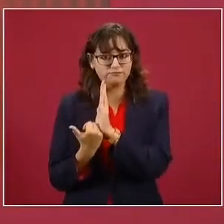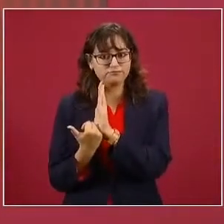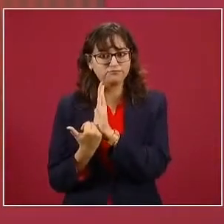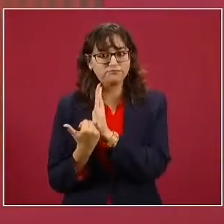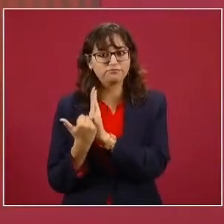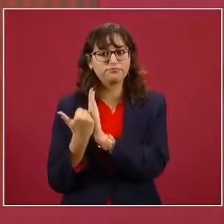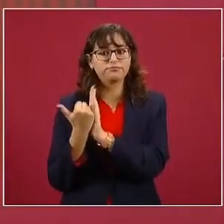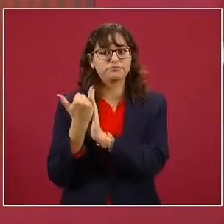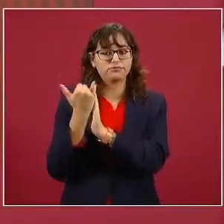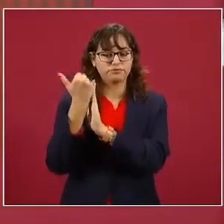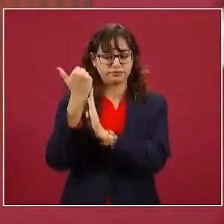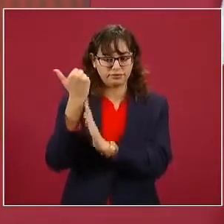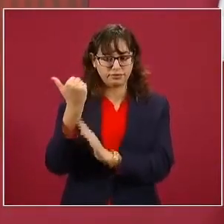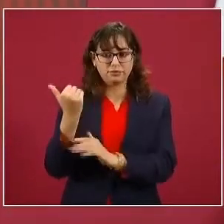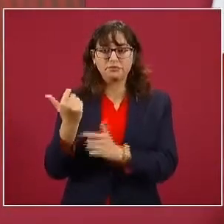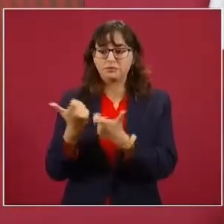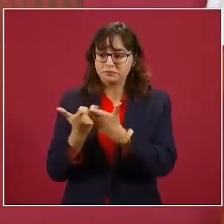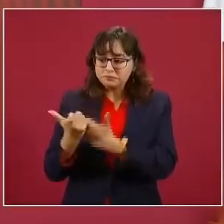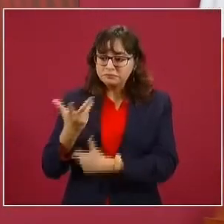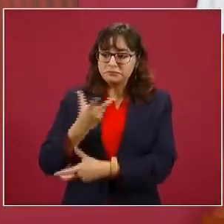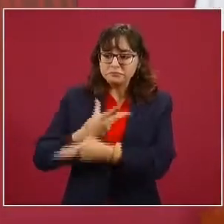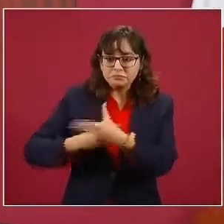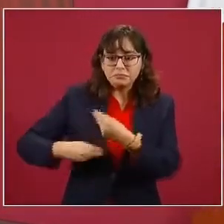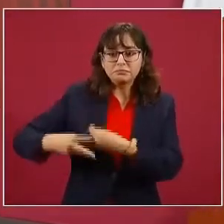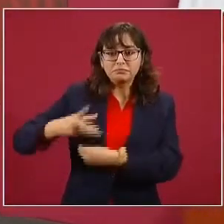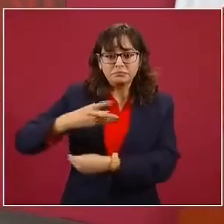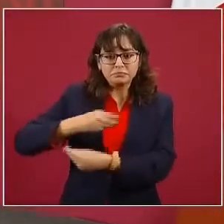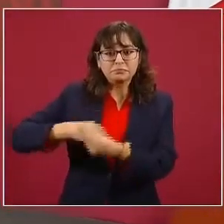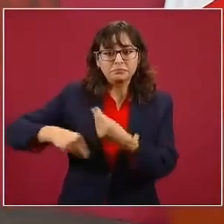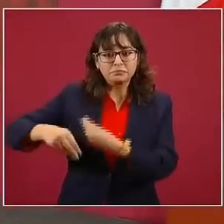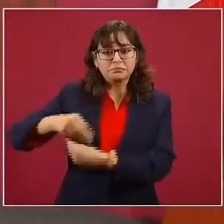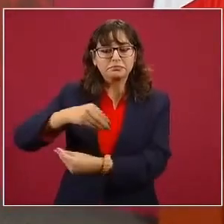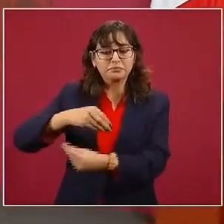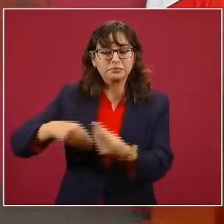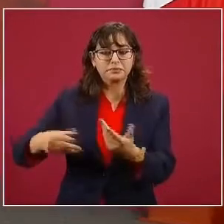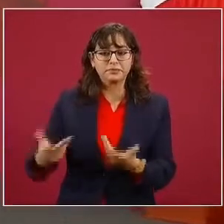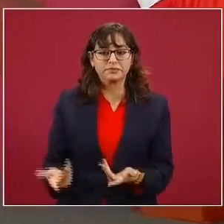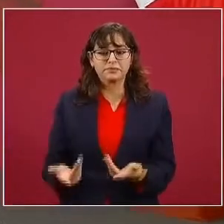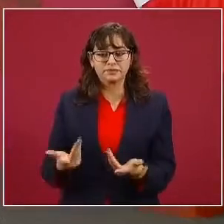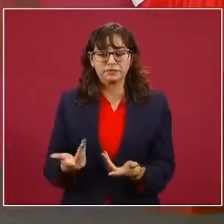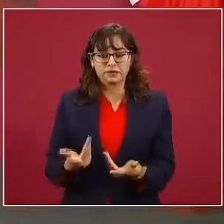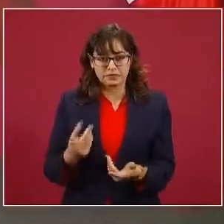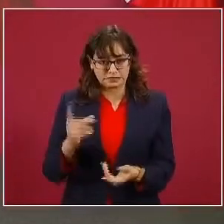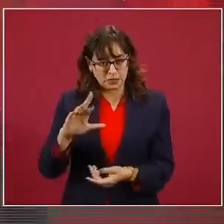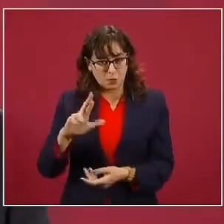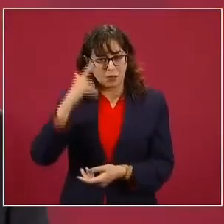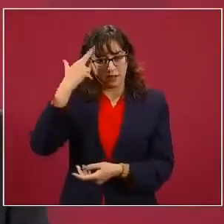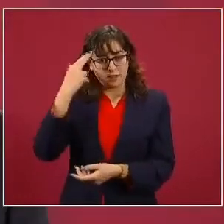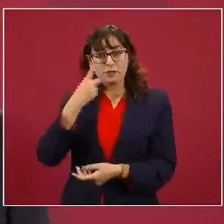estrategia de recuperación económica, lo que hablé de la V.